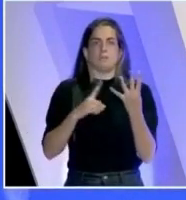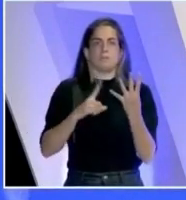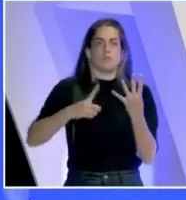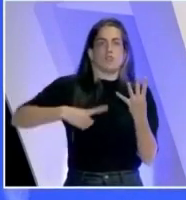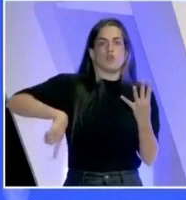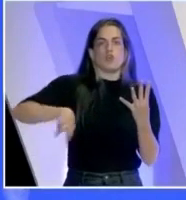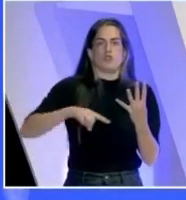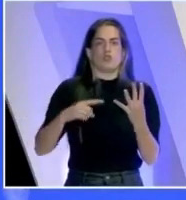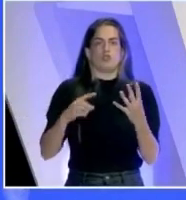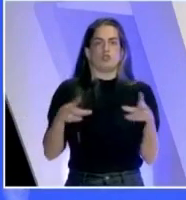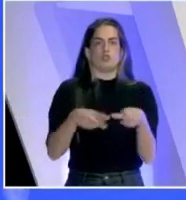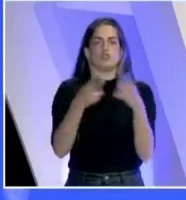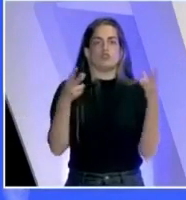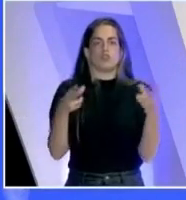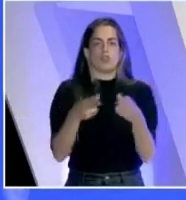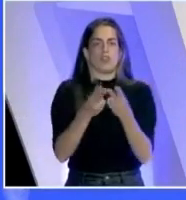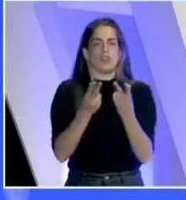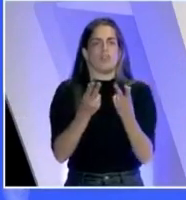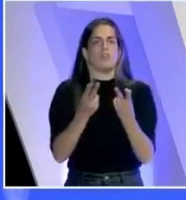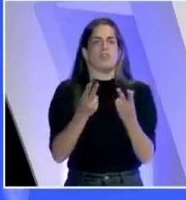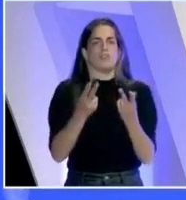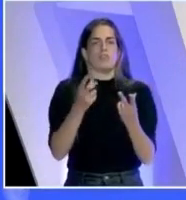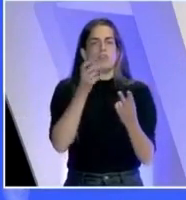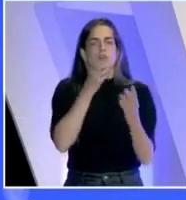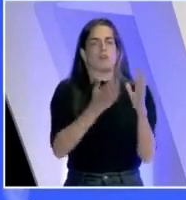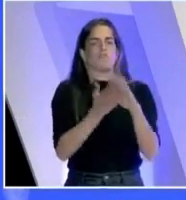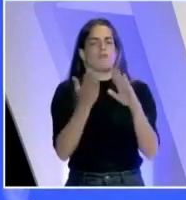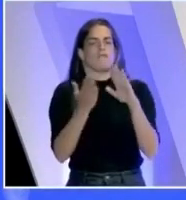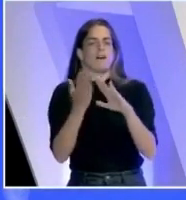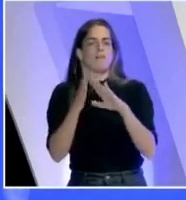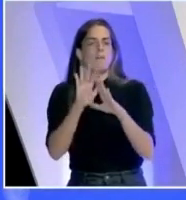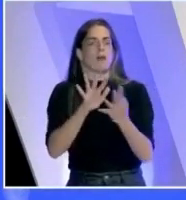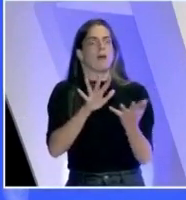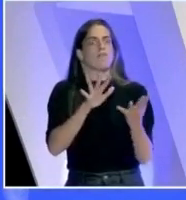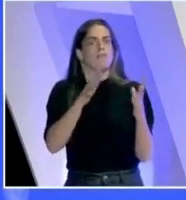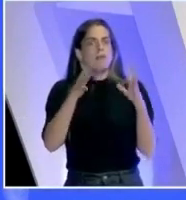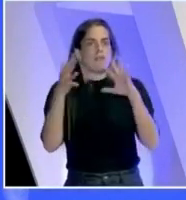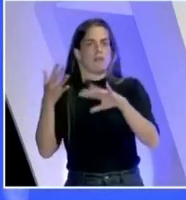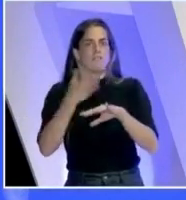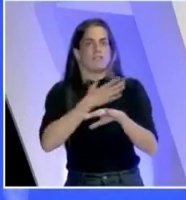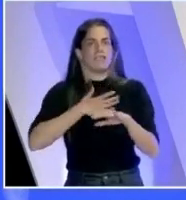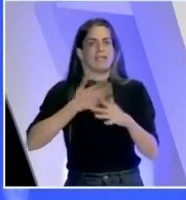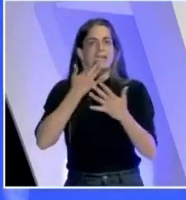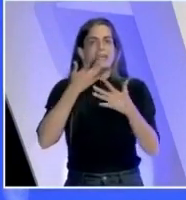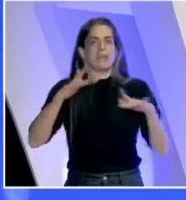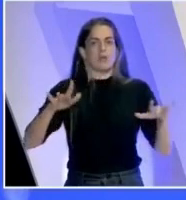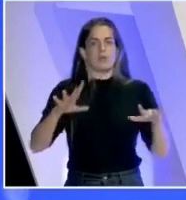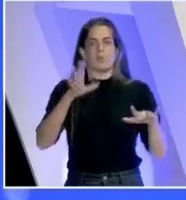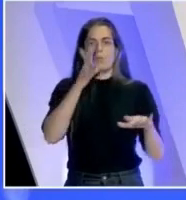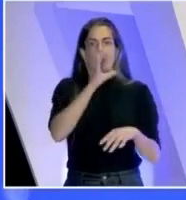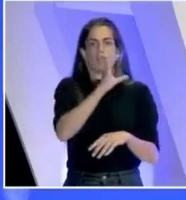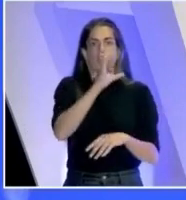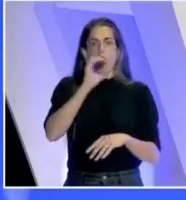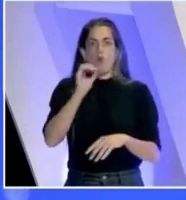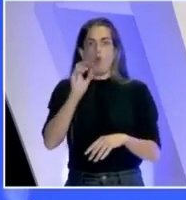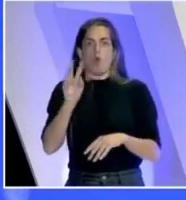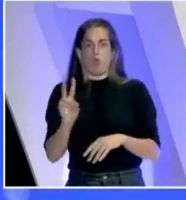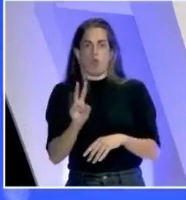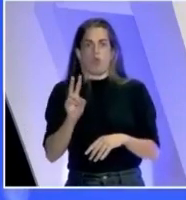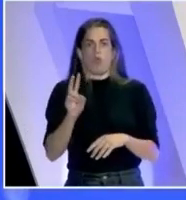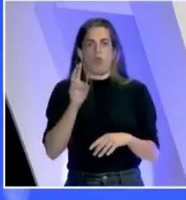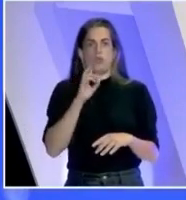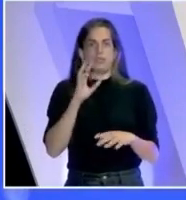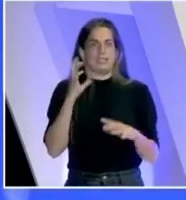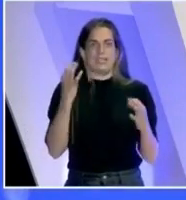tenemos una sociedad que debe avanzar y convertirse en una sociedad neutra en carbono, sostenible y resiliente a